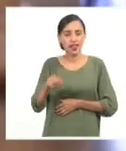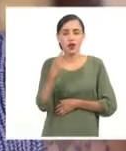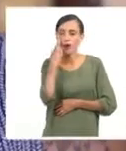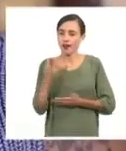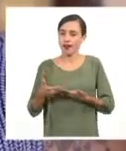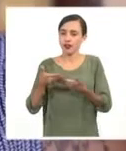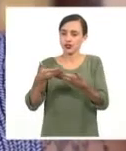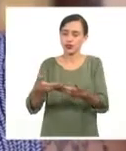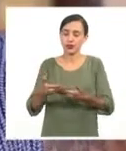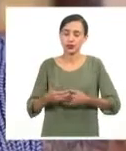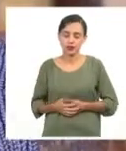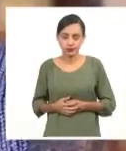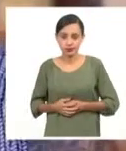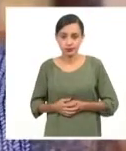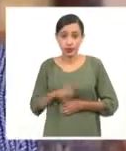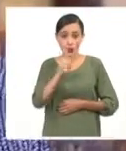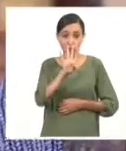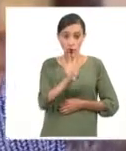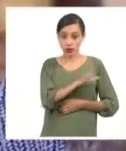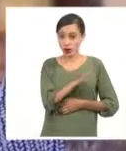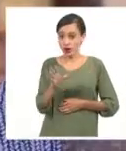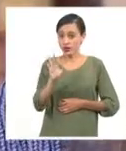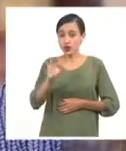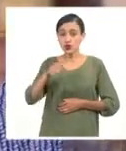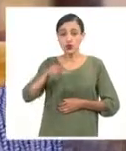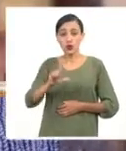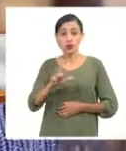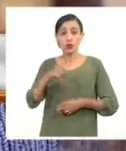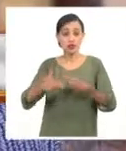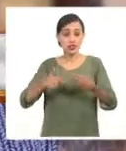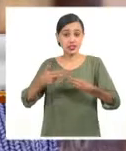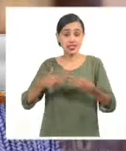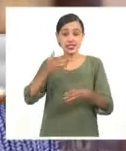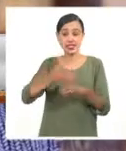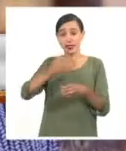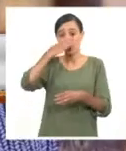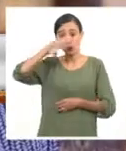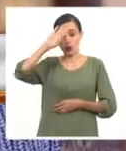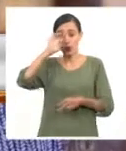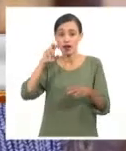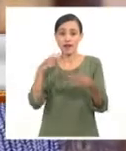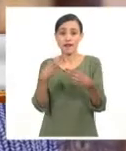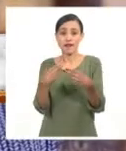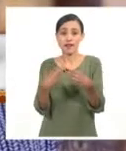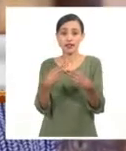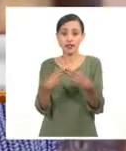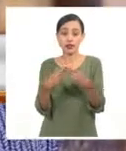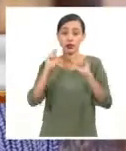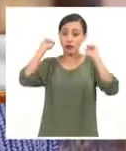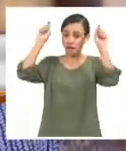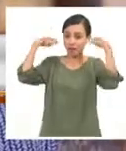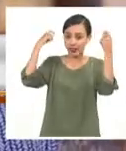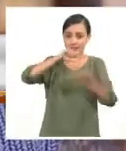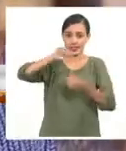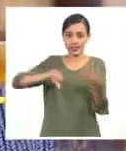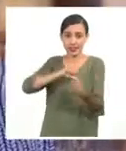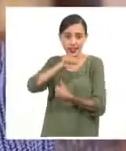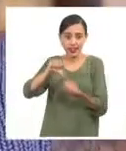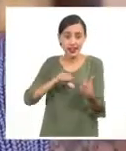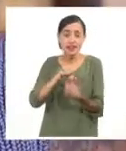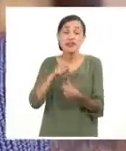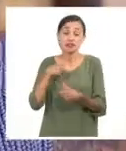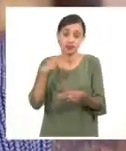reconocimientos. Del 4 al 8 de julio se va a estar celebrando en la ciudad de Santiago de Cuba el evento académico del Festival del Caribe, el coloquio El Caribe que nos